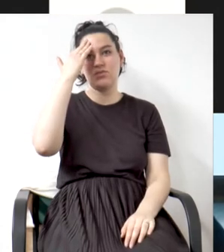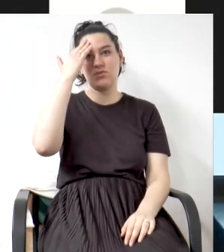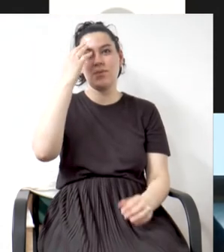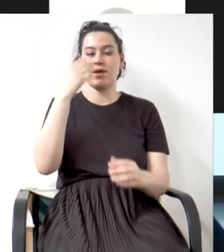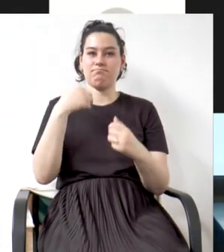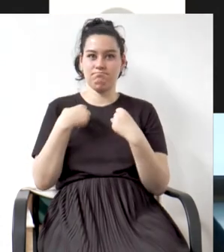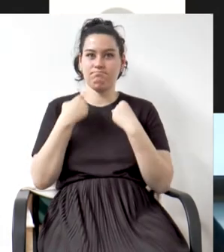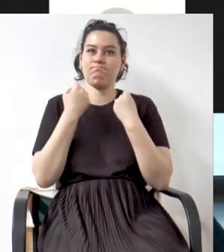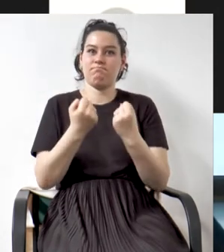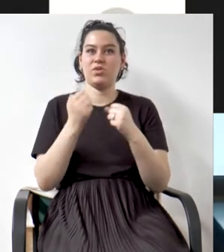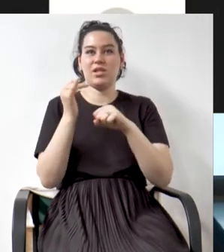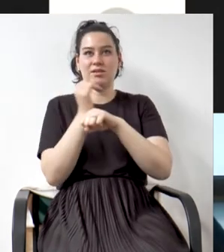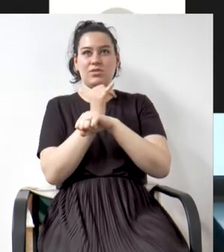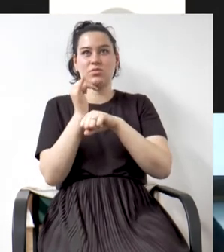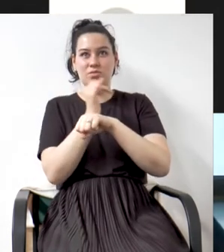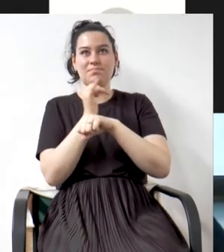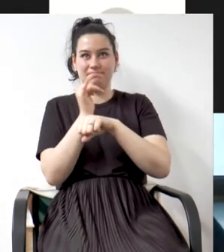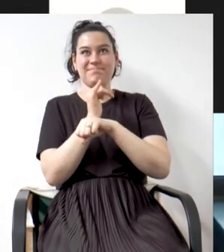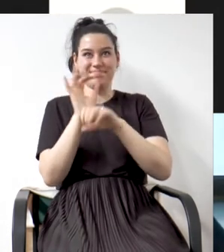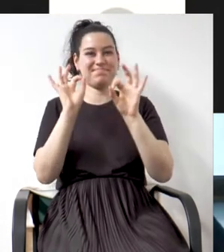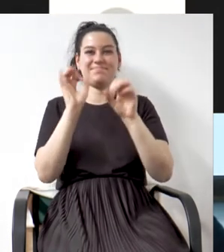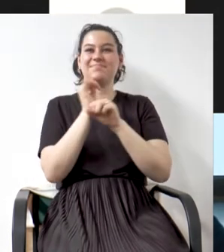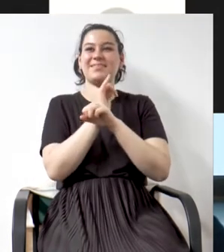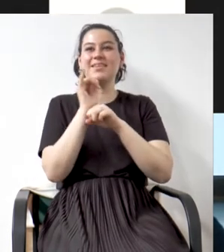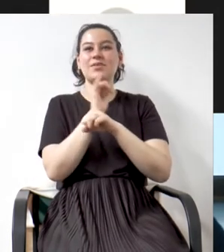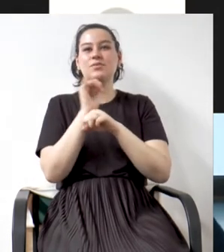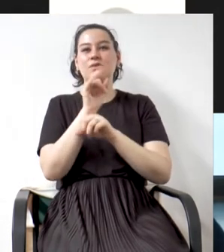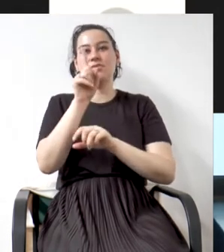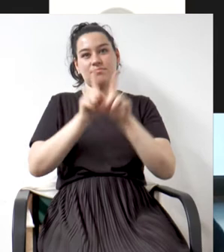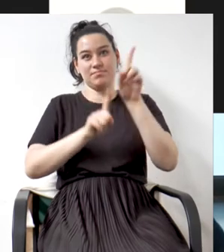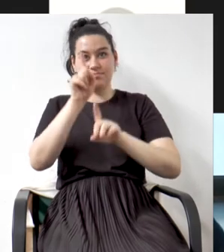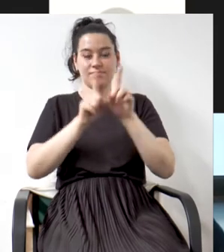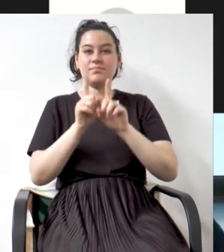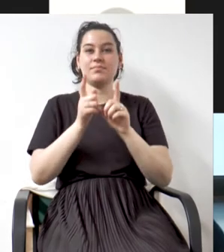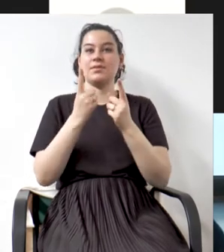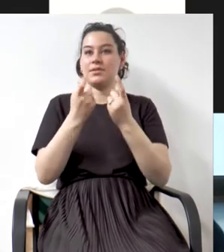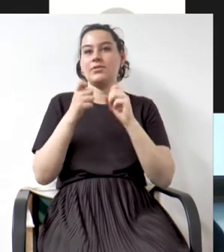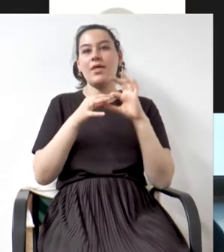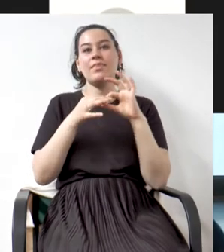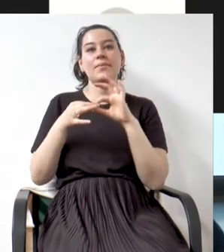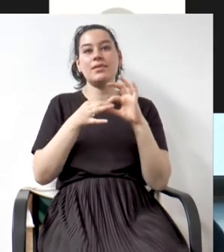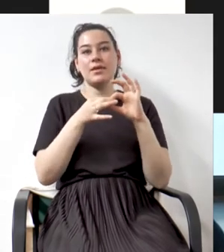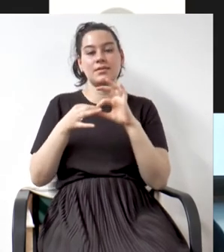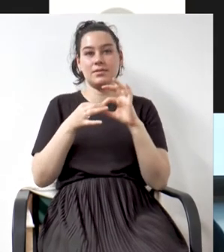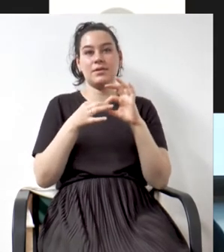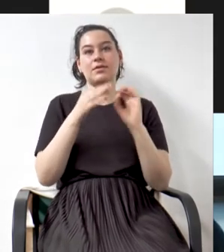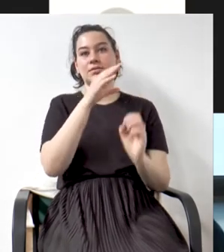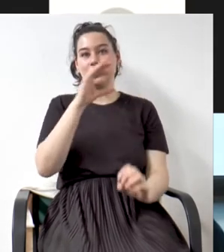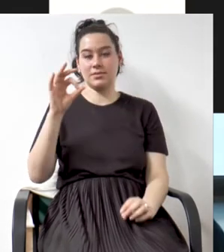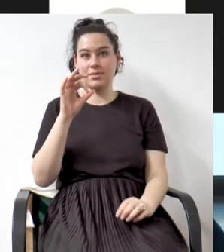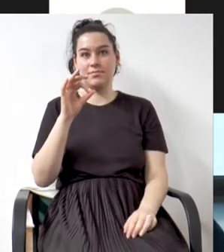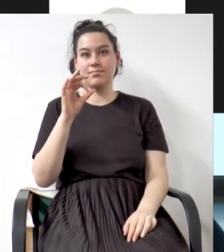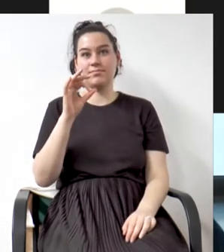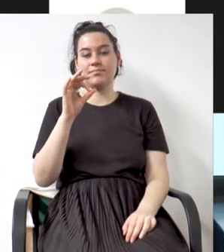consolidación de la institución del ICEF como institución universitaria, la dependencia del CDC debe de ser